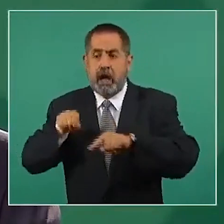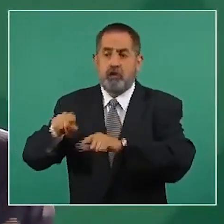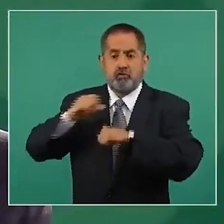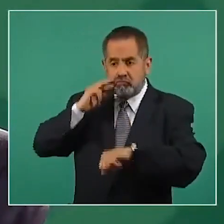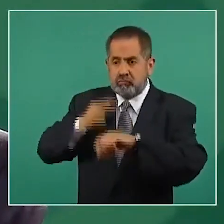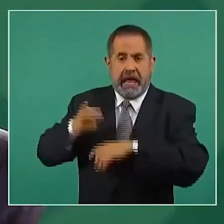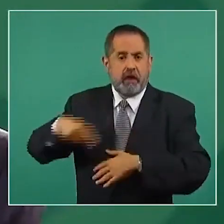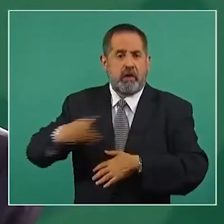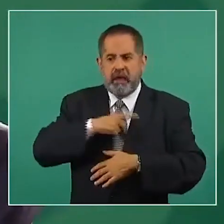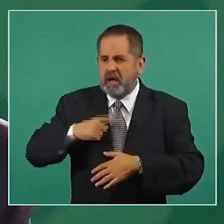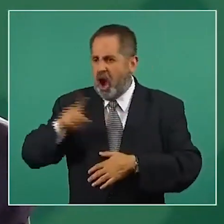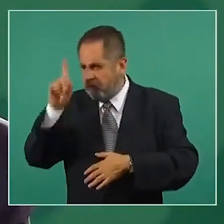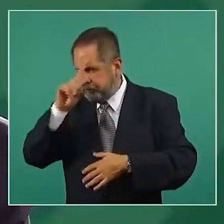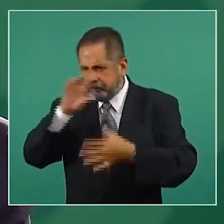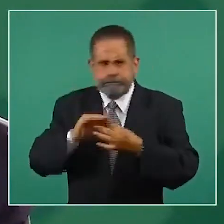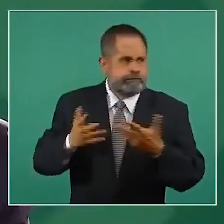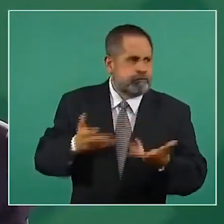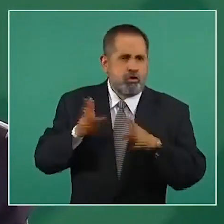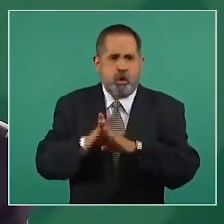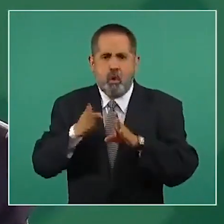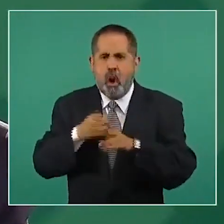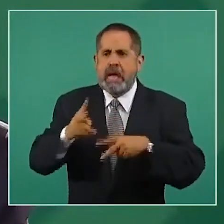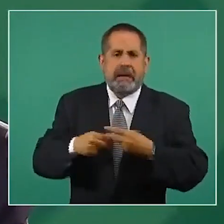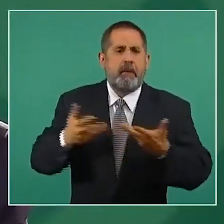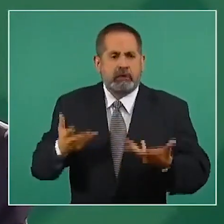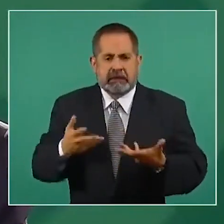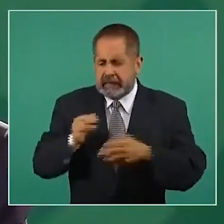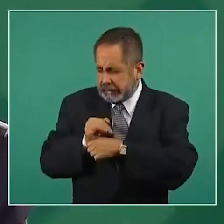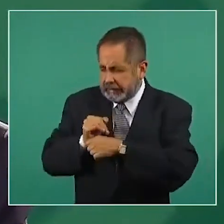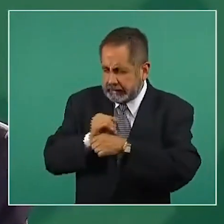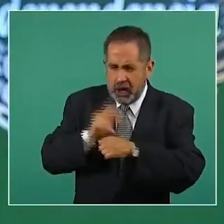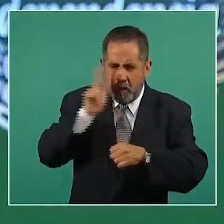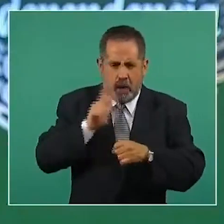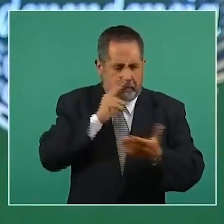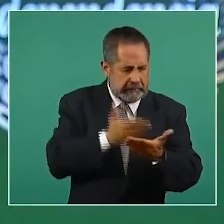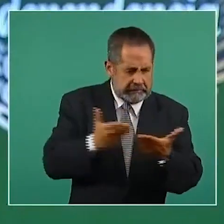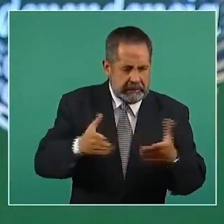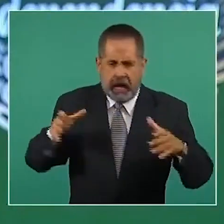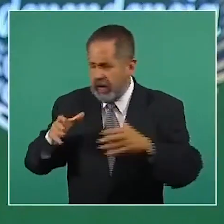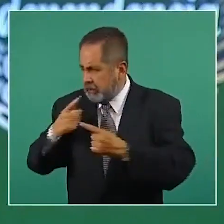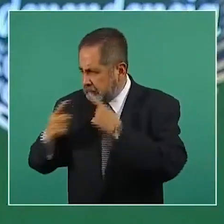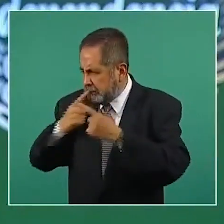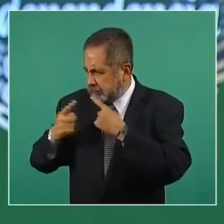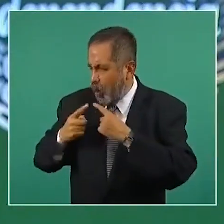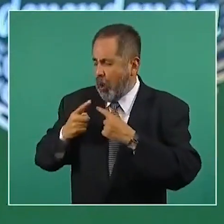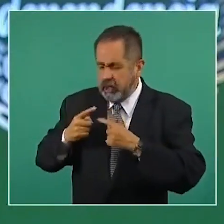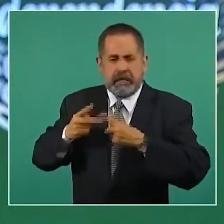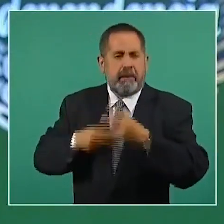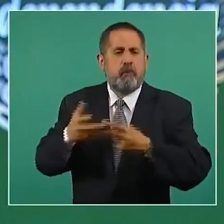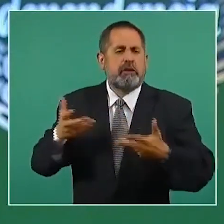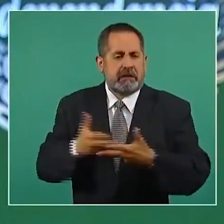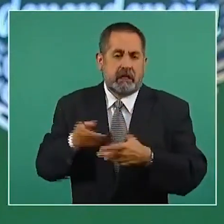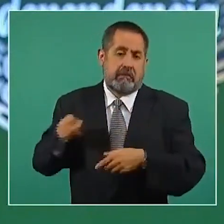de orientar las políticas públicas a partir de la generación de evidencia científica, conocimiento y la